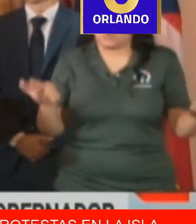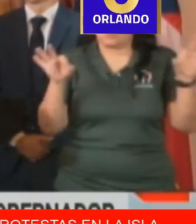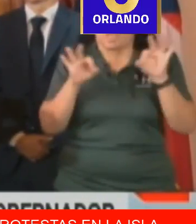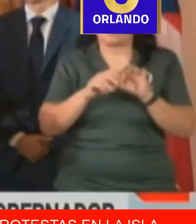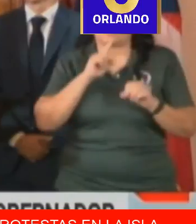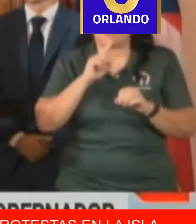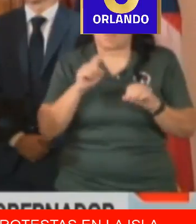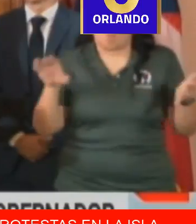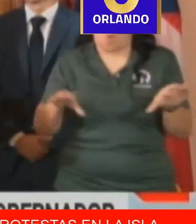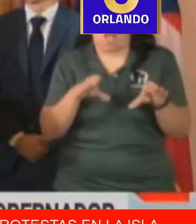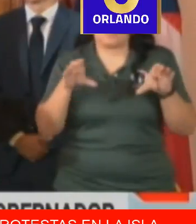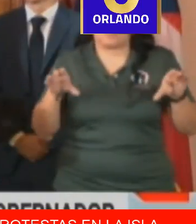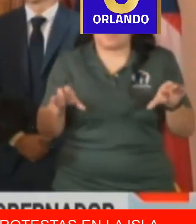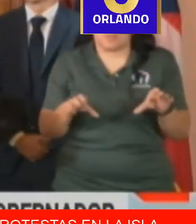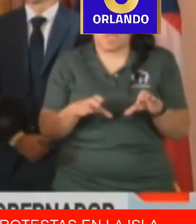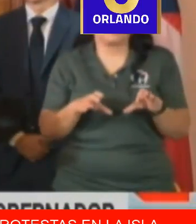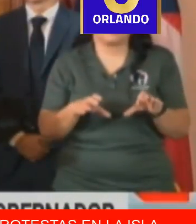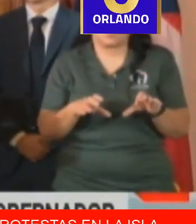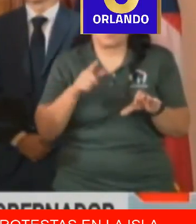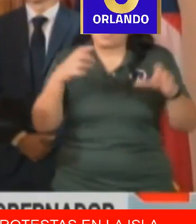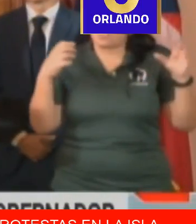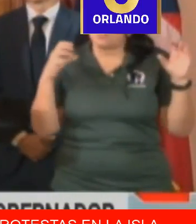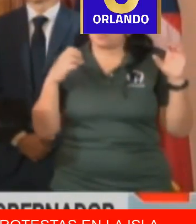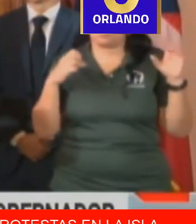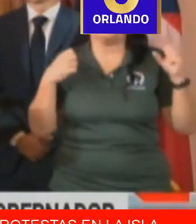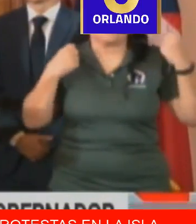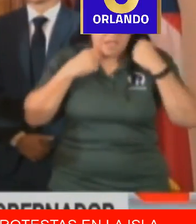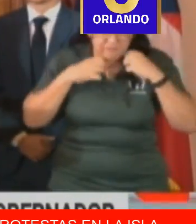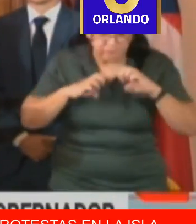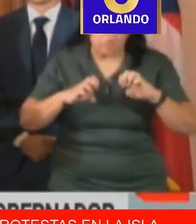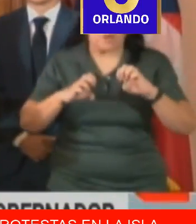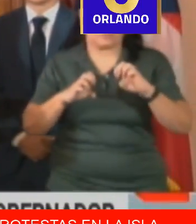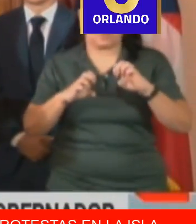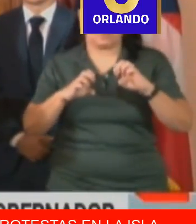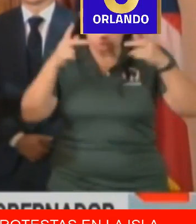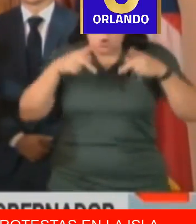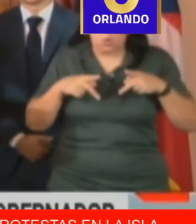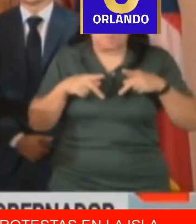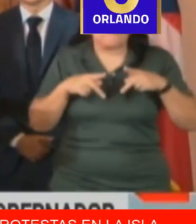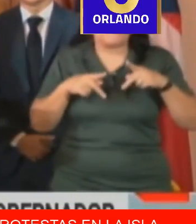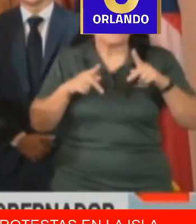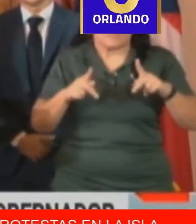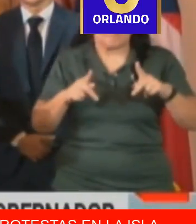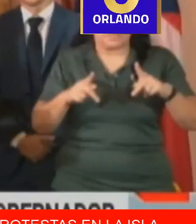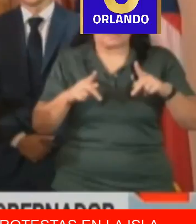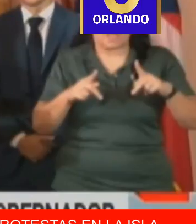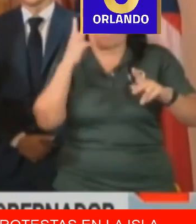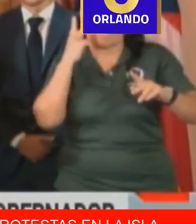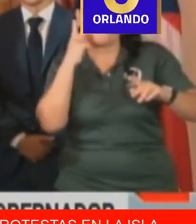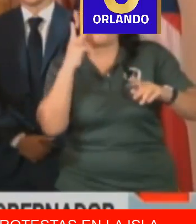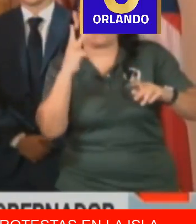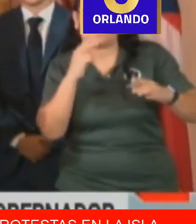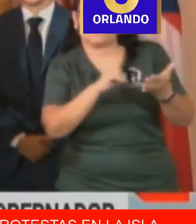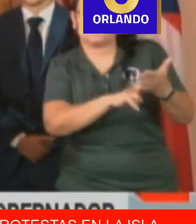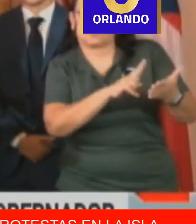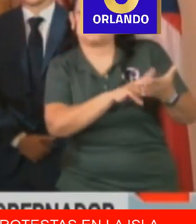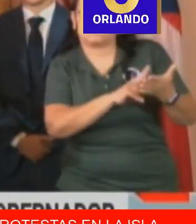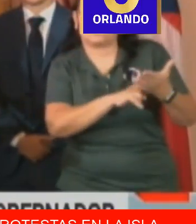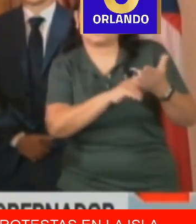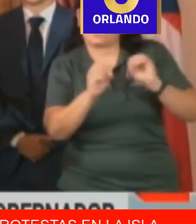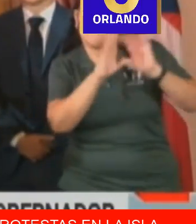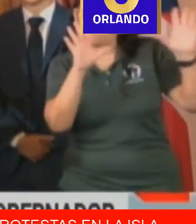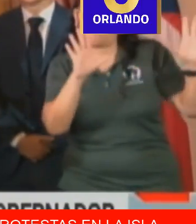haciendo en estos esfuerzos, pues nos permite entonces atajar asuntos de contrataciones con mucha mayor claridad.